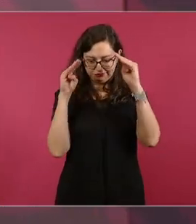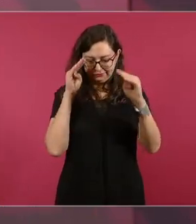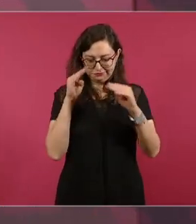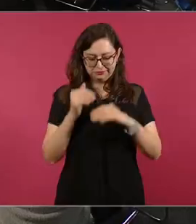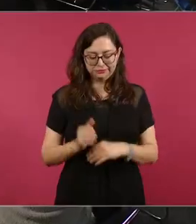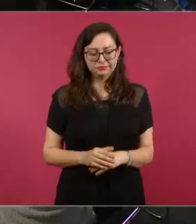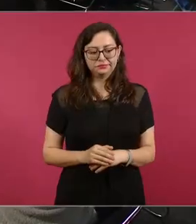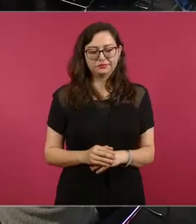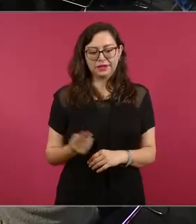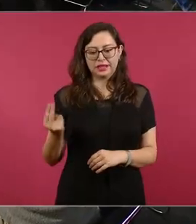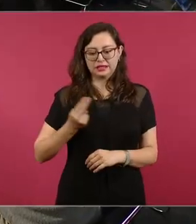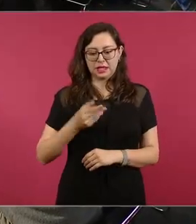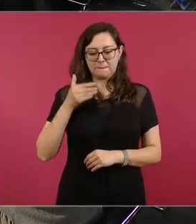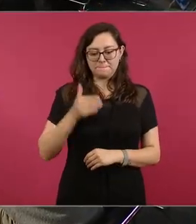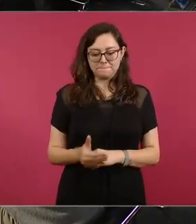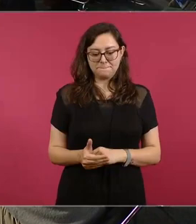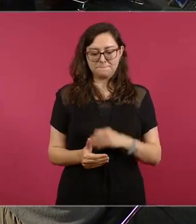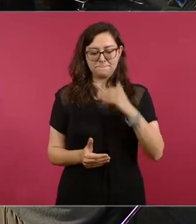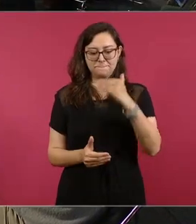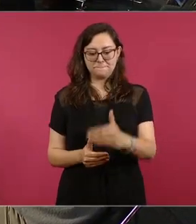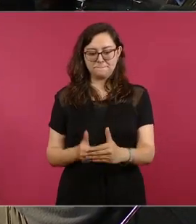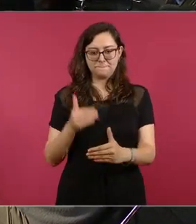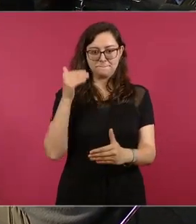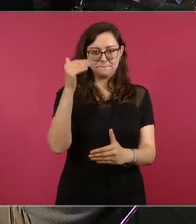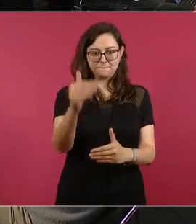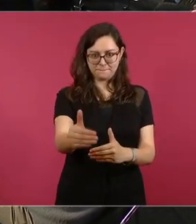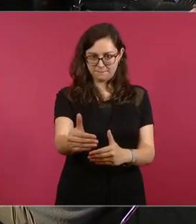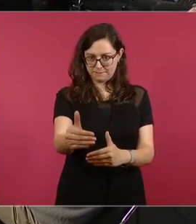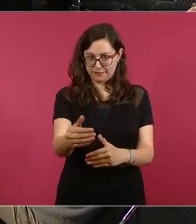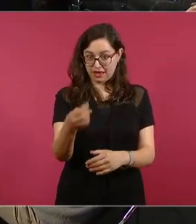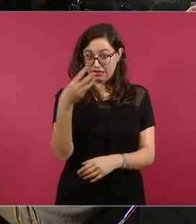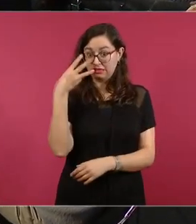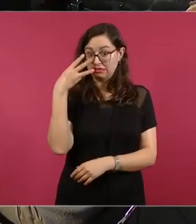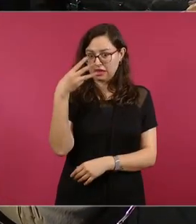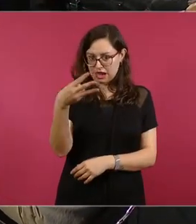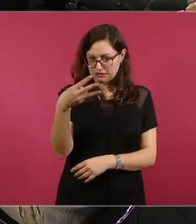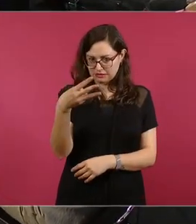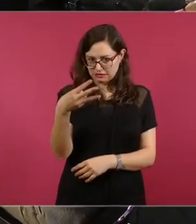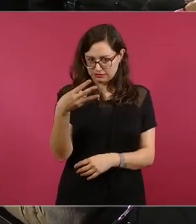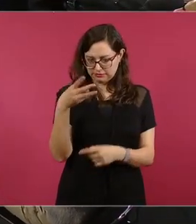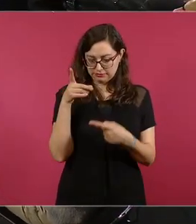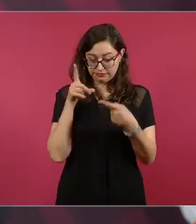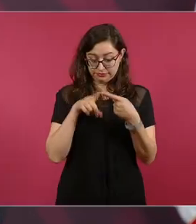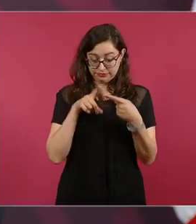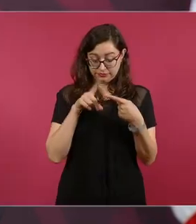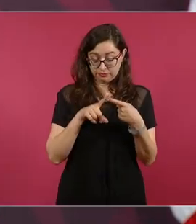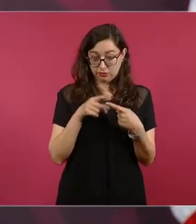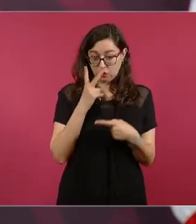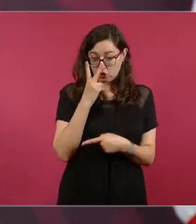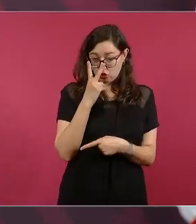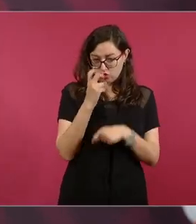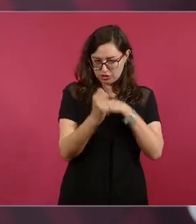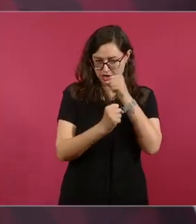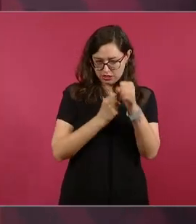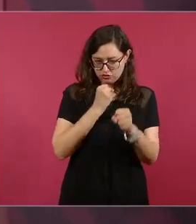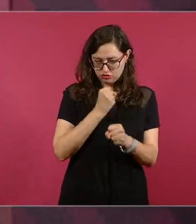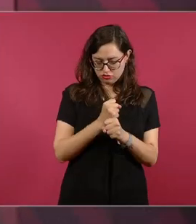Los dos primeros años se dedicó a atender